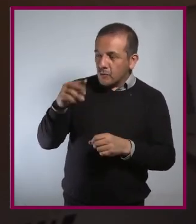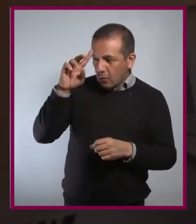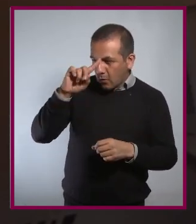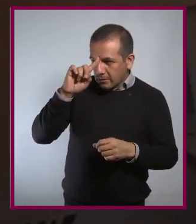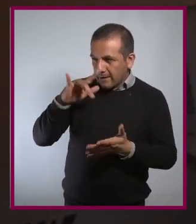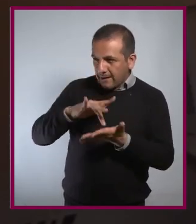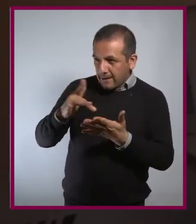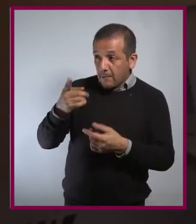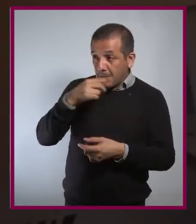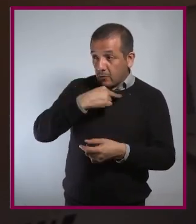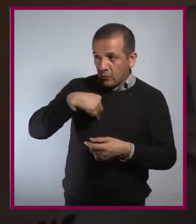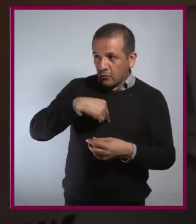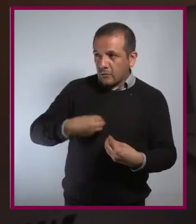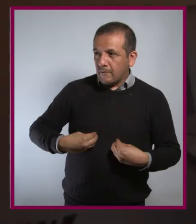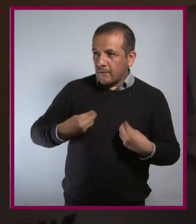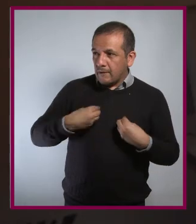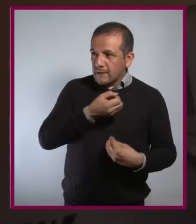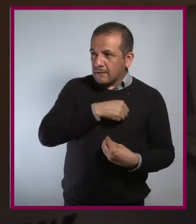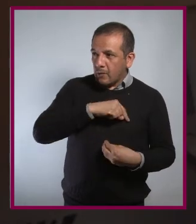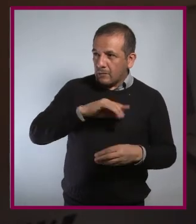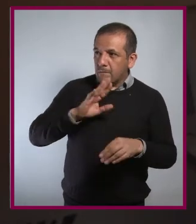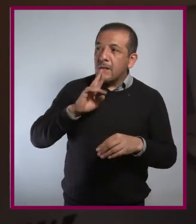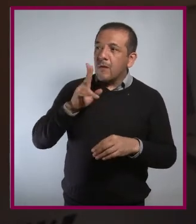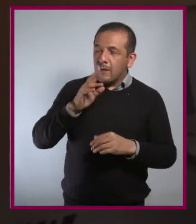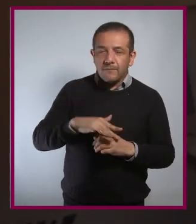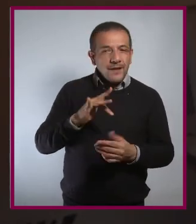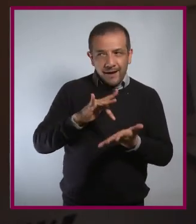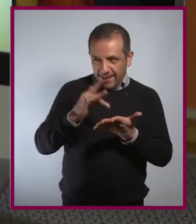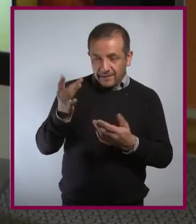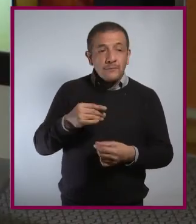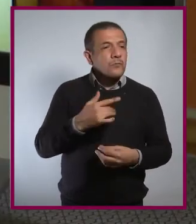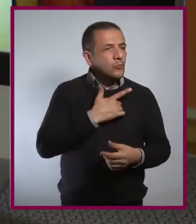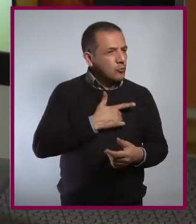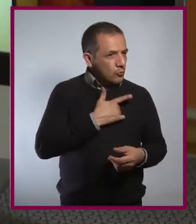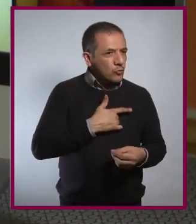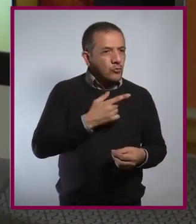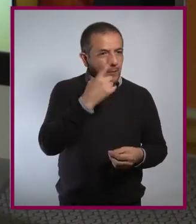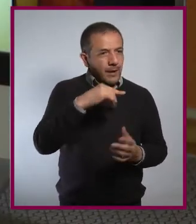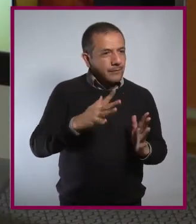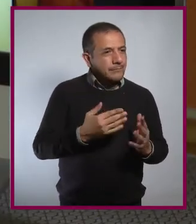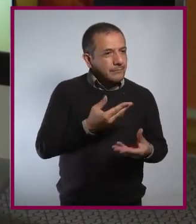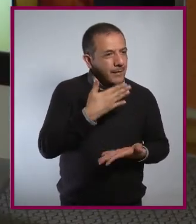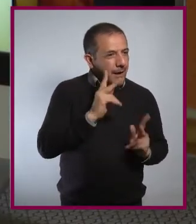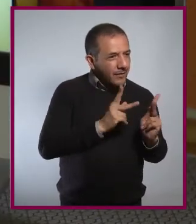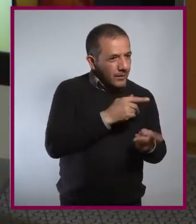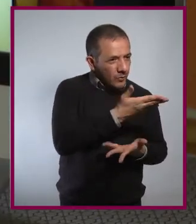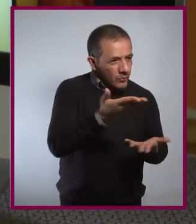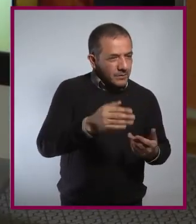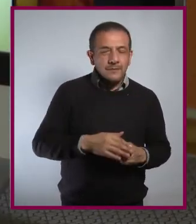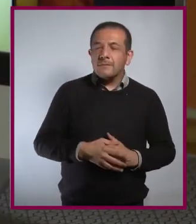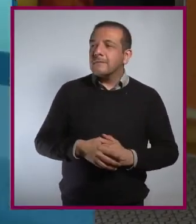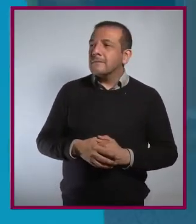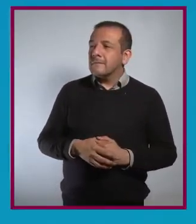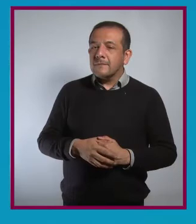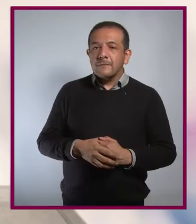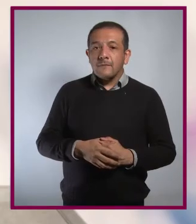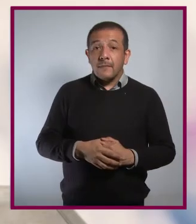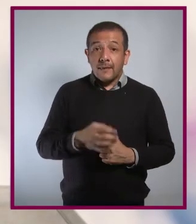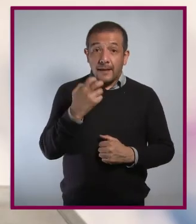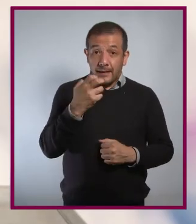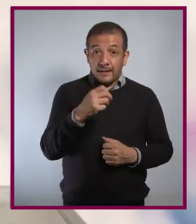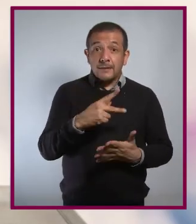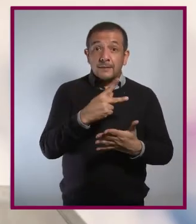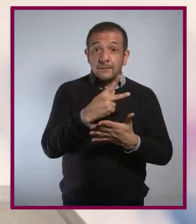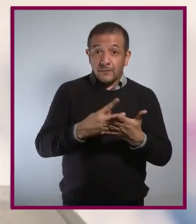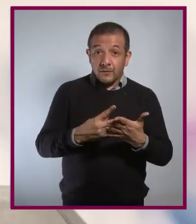sus recomendaciones que nos ayudan a tener una vida más saludable. Muchas gracias. Ha sido un gusto participar con ustedes. Igualmente, doctora.